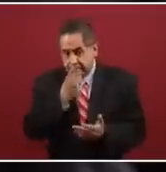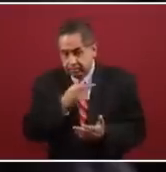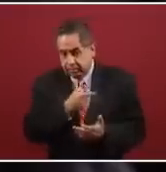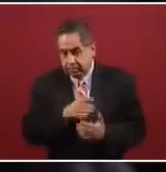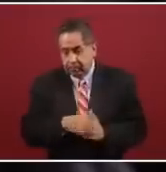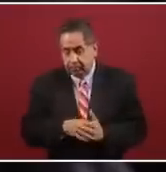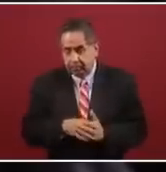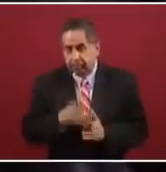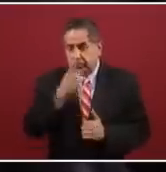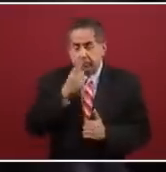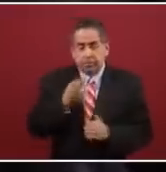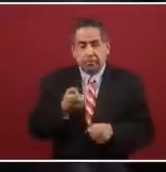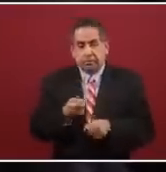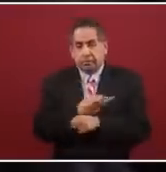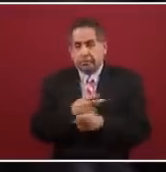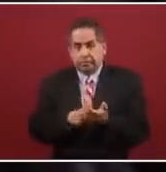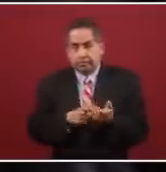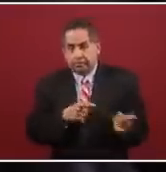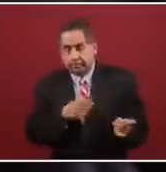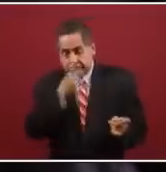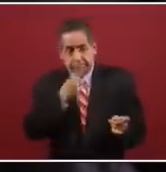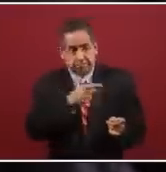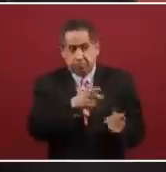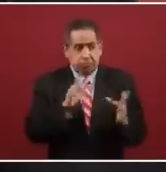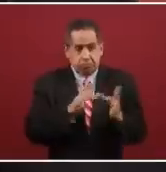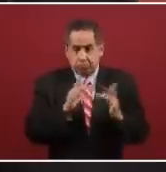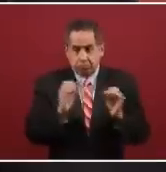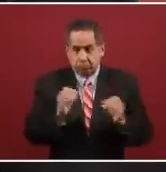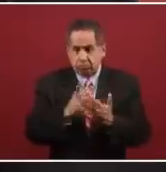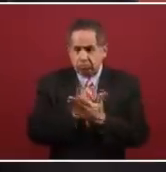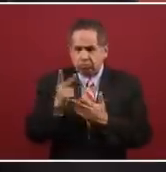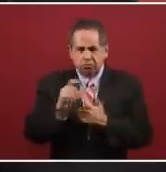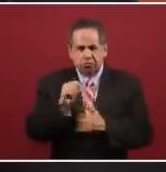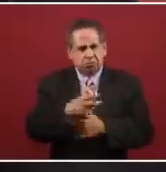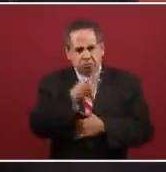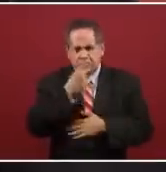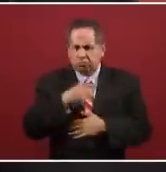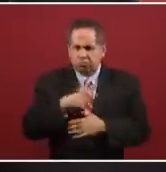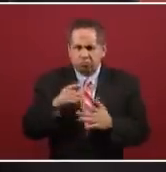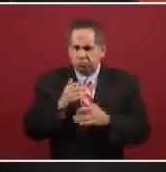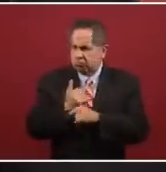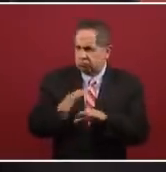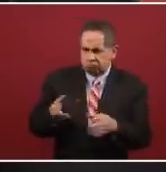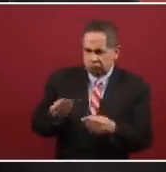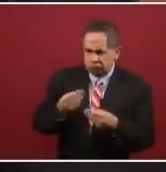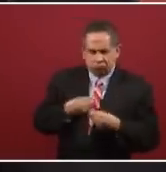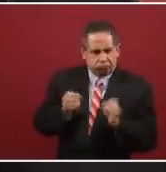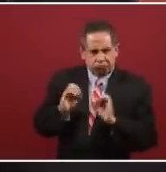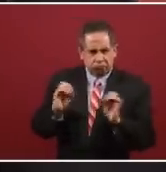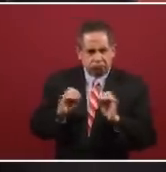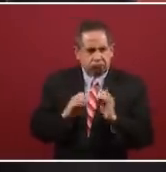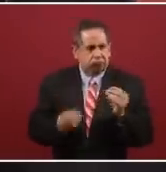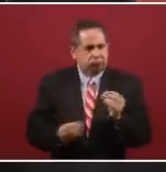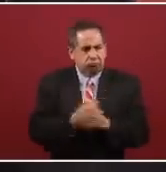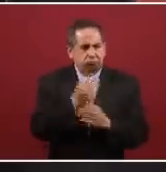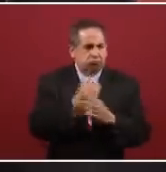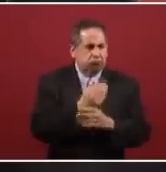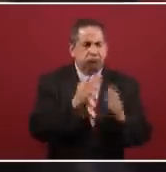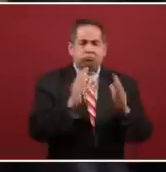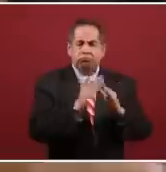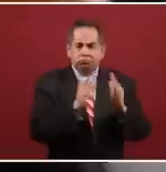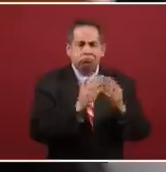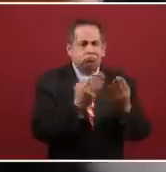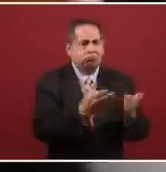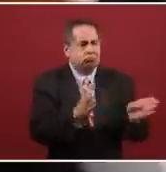Sí, lo que estaba pasando con este plan, y dijeron que no tenemos información de los nuevos albergues.